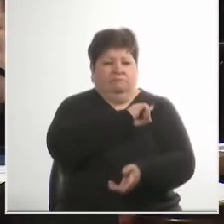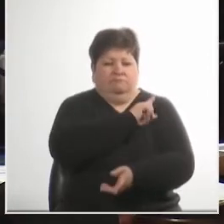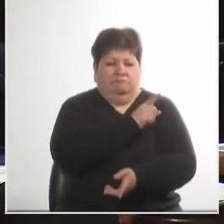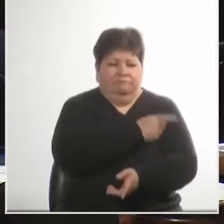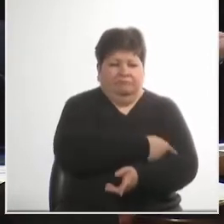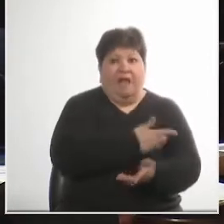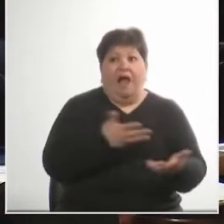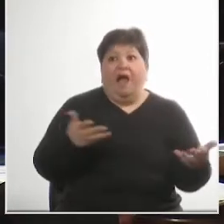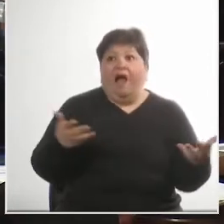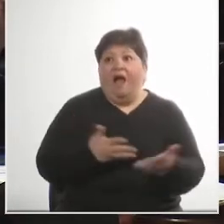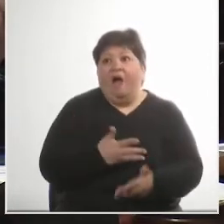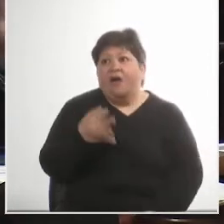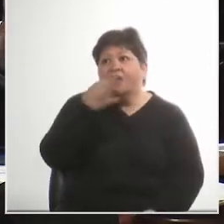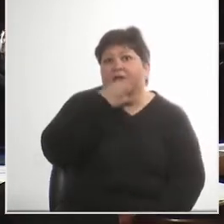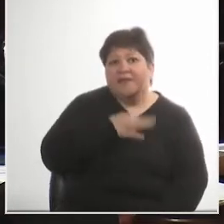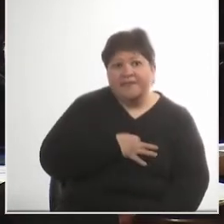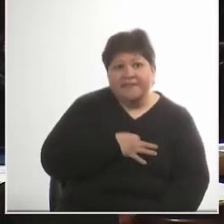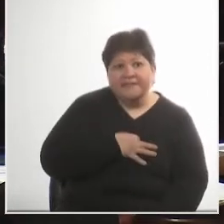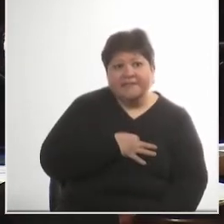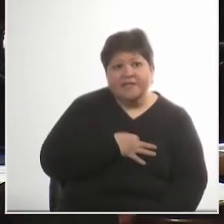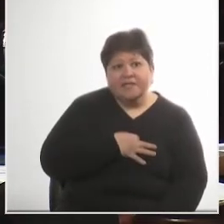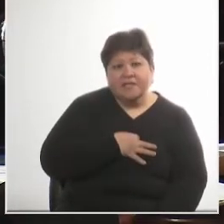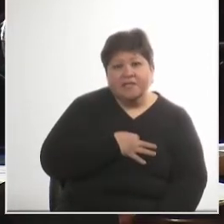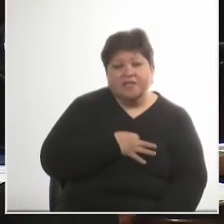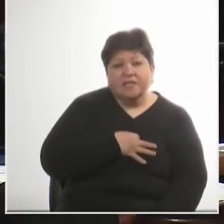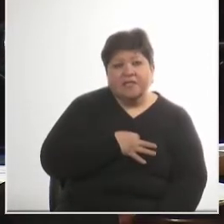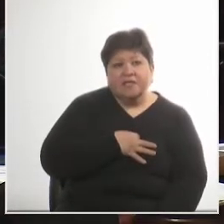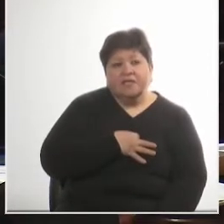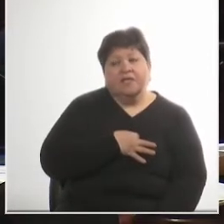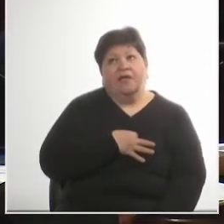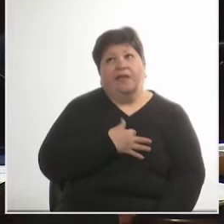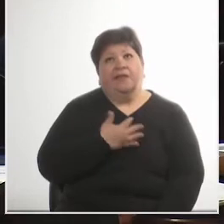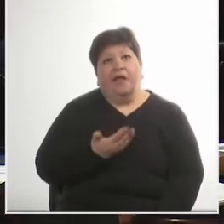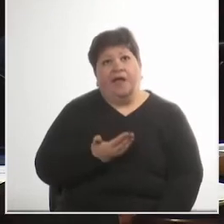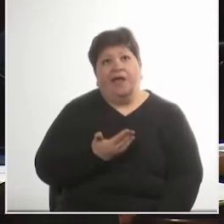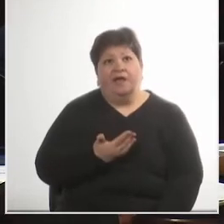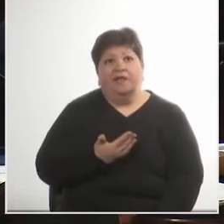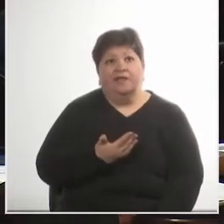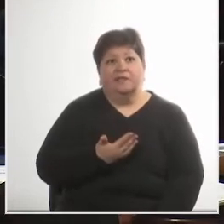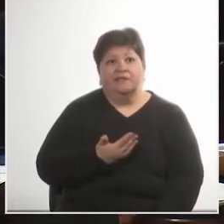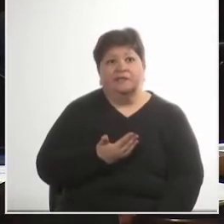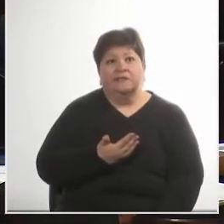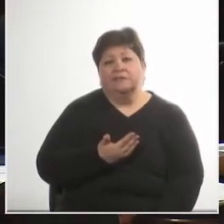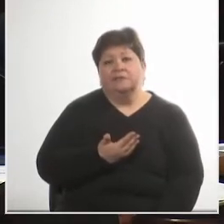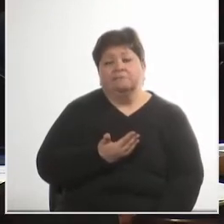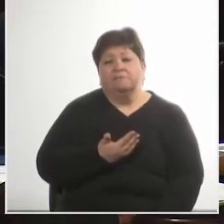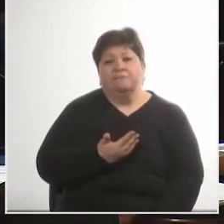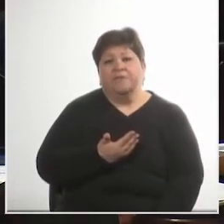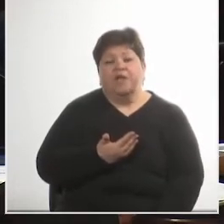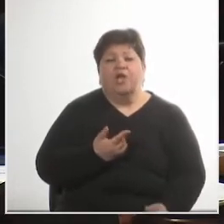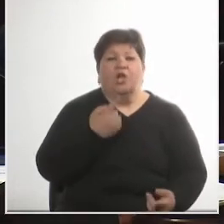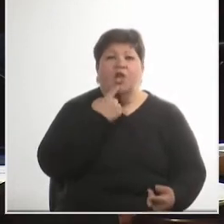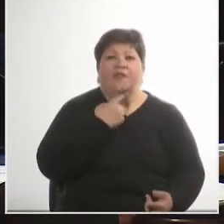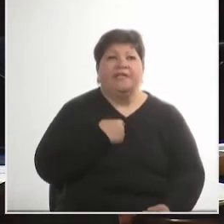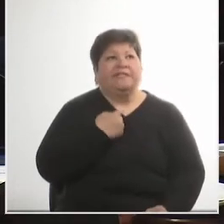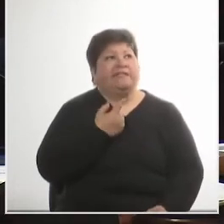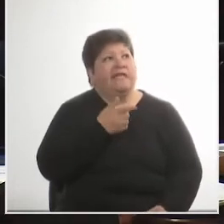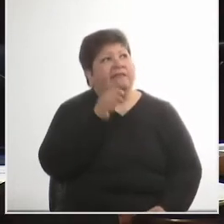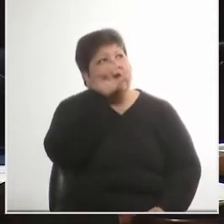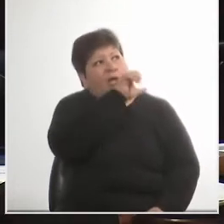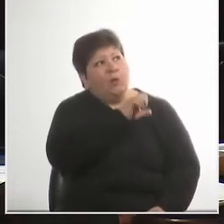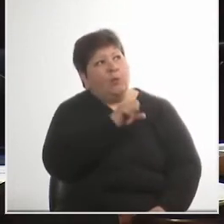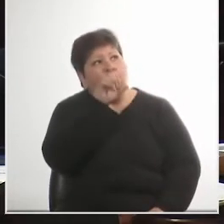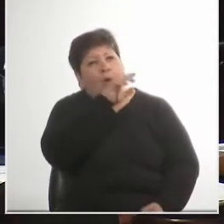nos viene con, no voy a decir cuento chino porque es más bien un bono es un cuento europeo